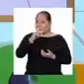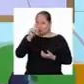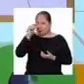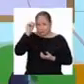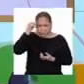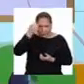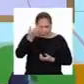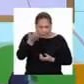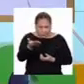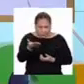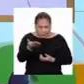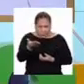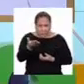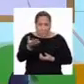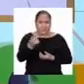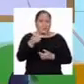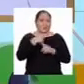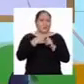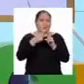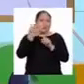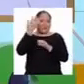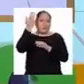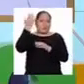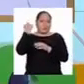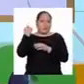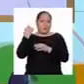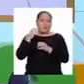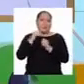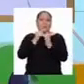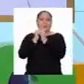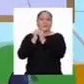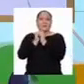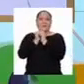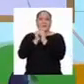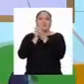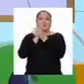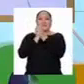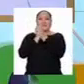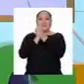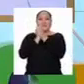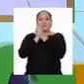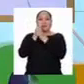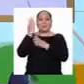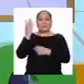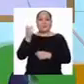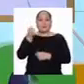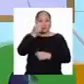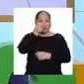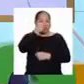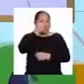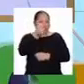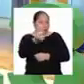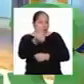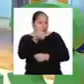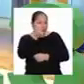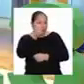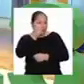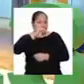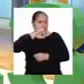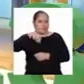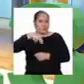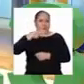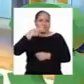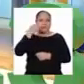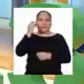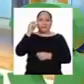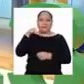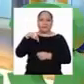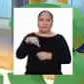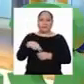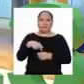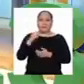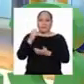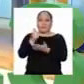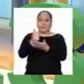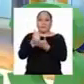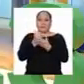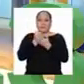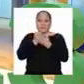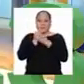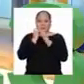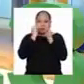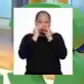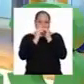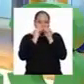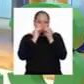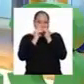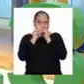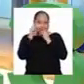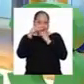recuerdan, pero hace unos días nos acompañó un amigo mío, el detective John, para ayudarnos a resolver un